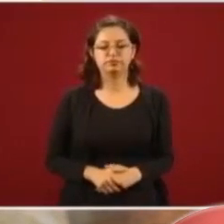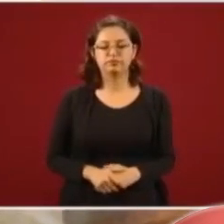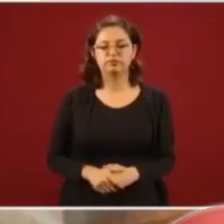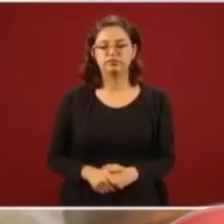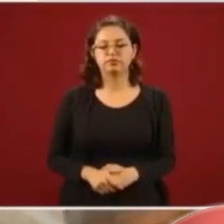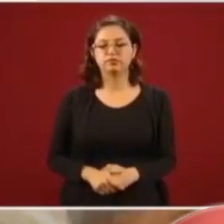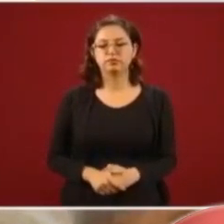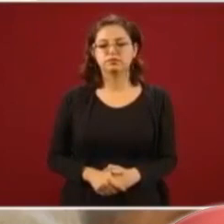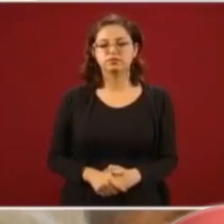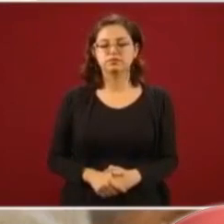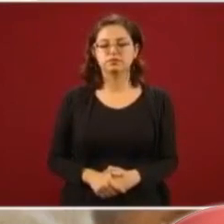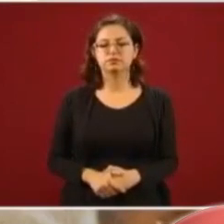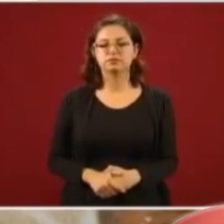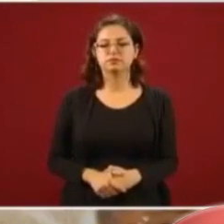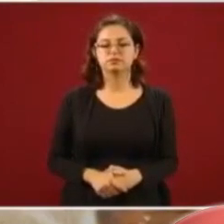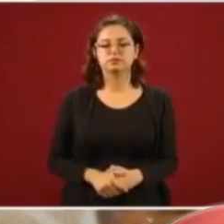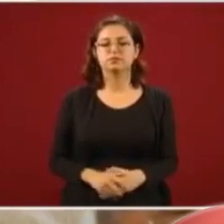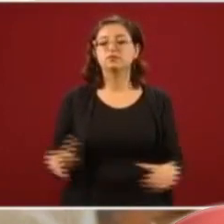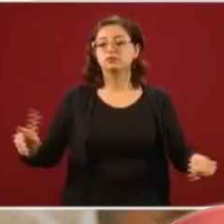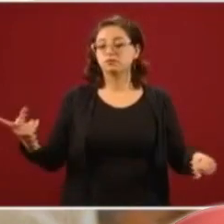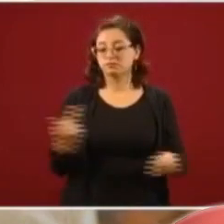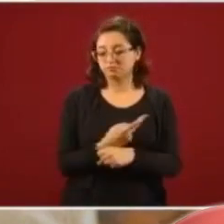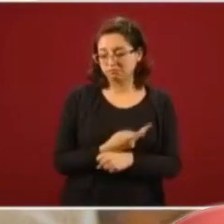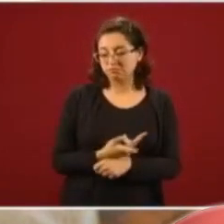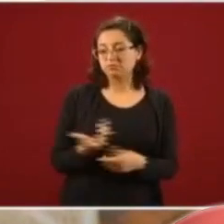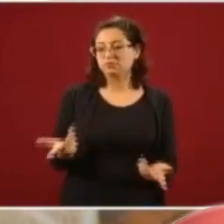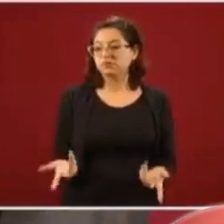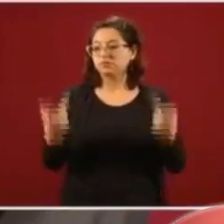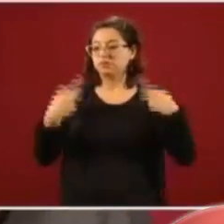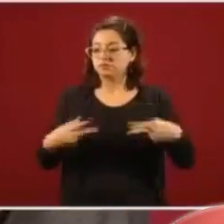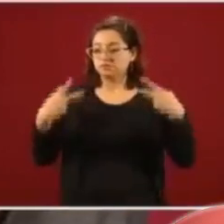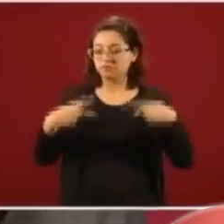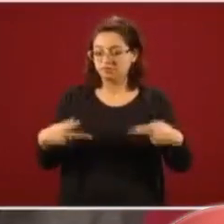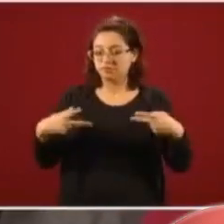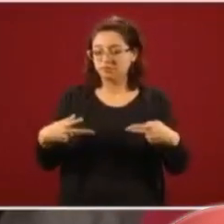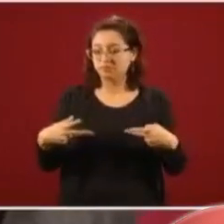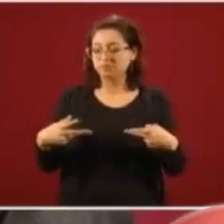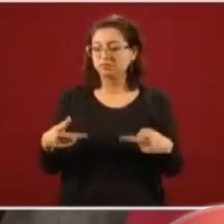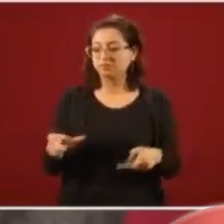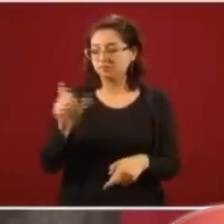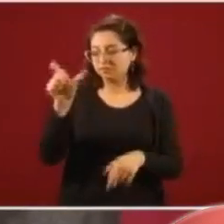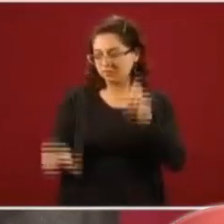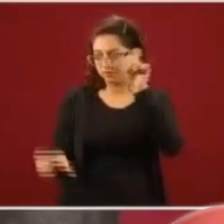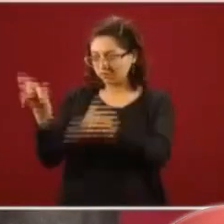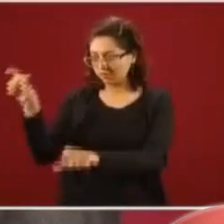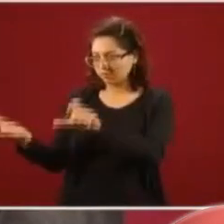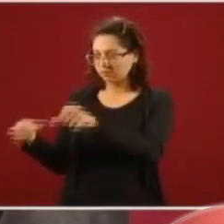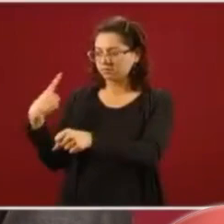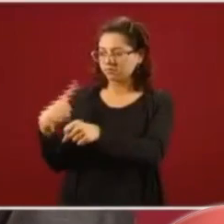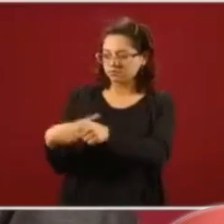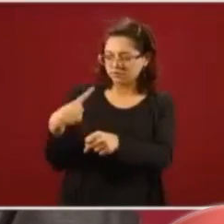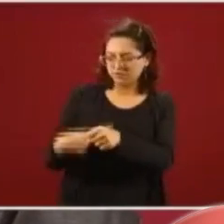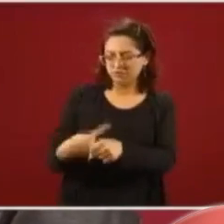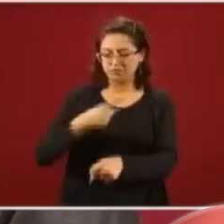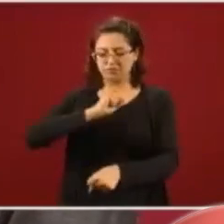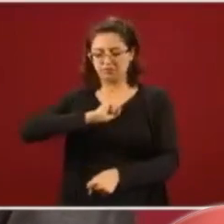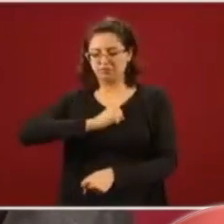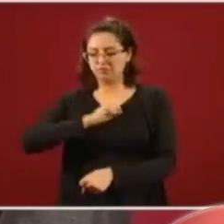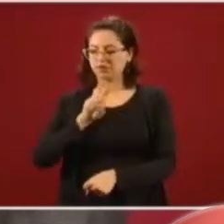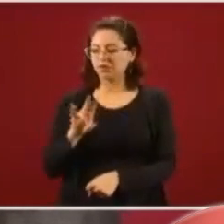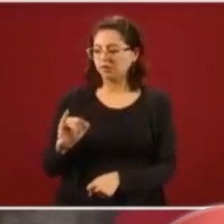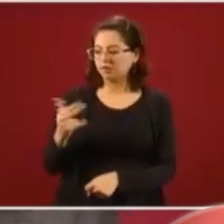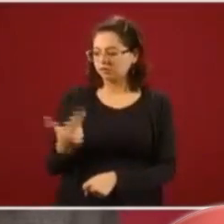Lo que ocurrió es que teníamos un esquema de tratamiento en México que está definido de acuerdo a unos lineamientos, a una guía de